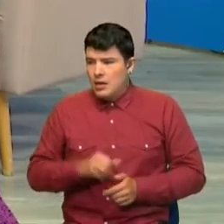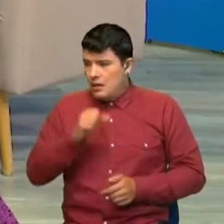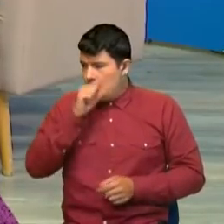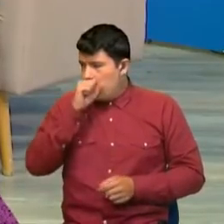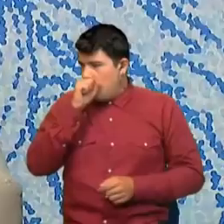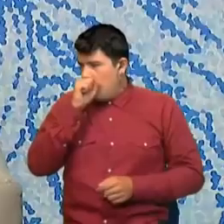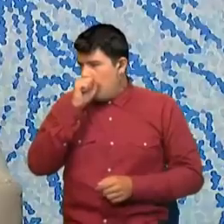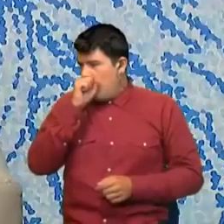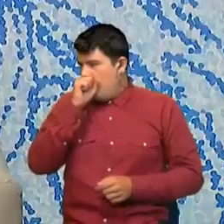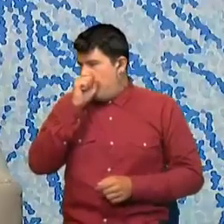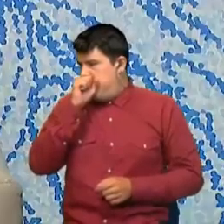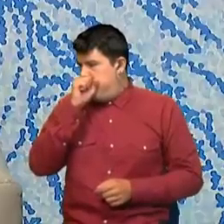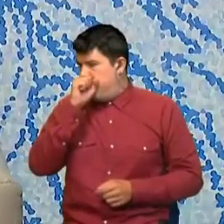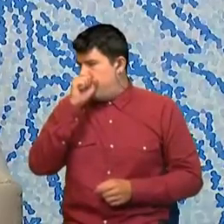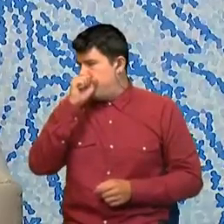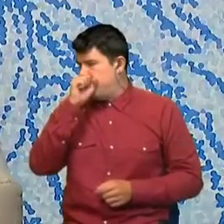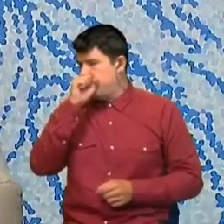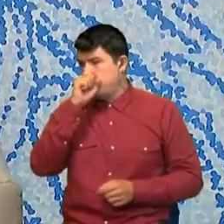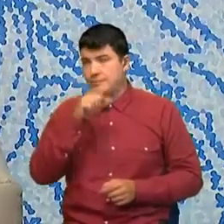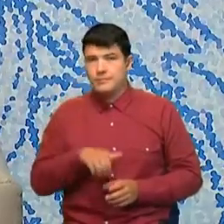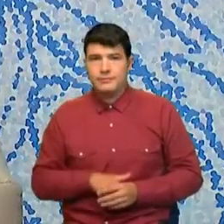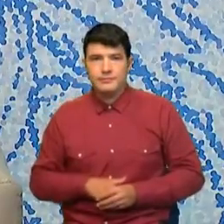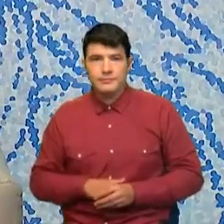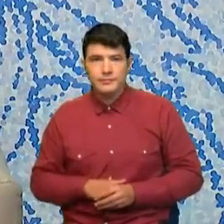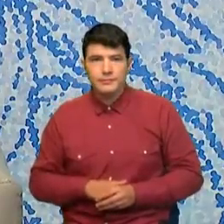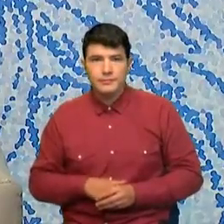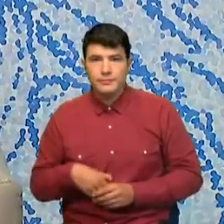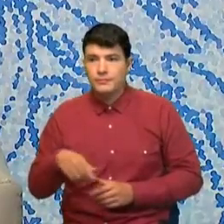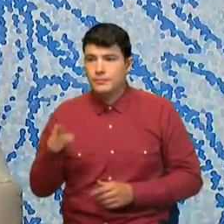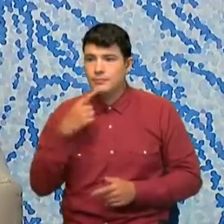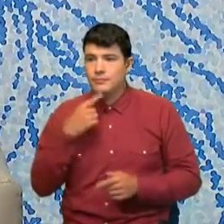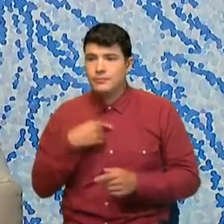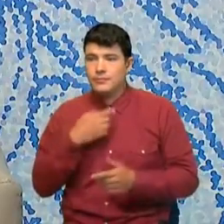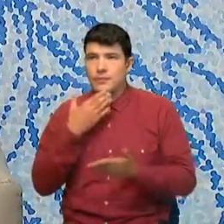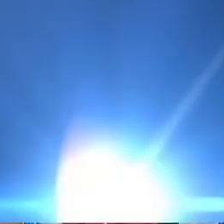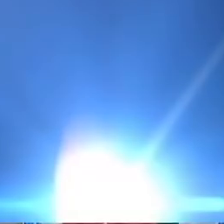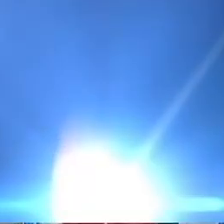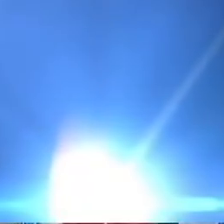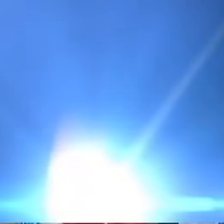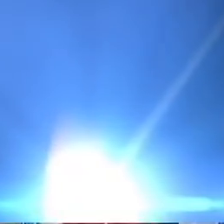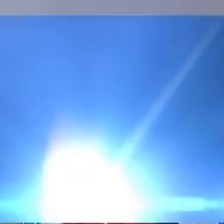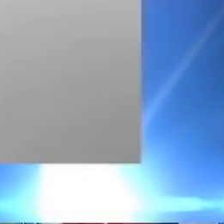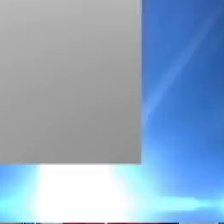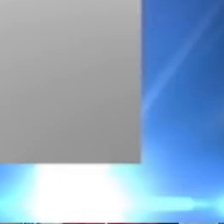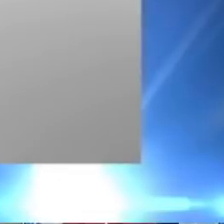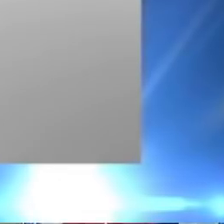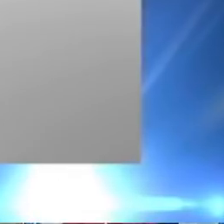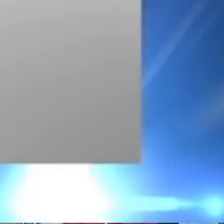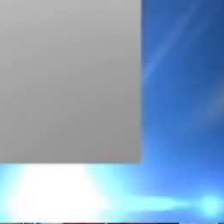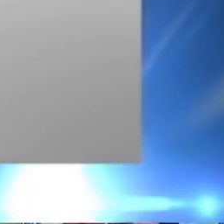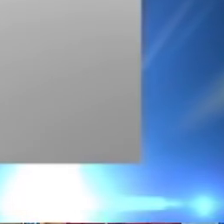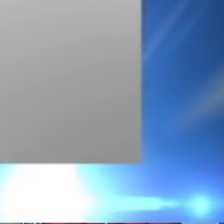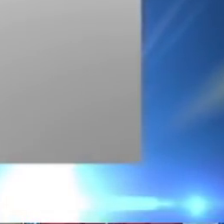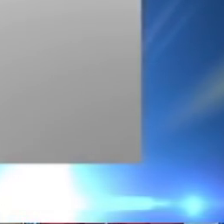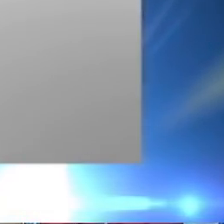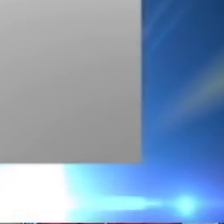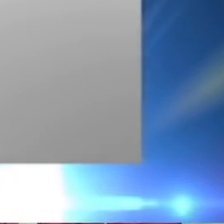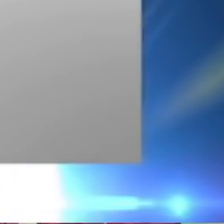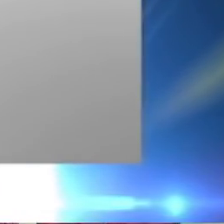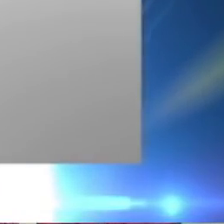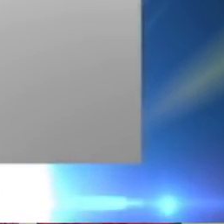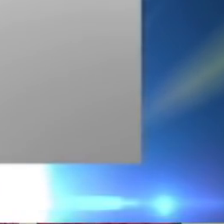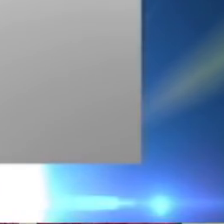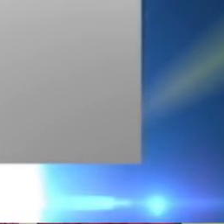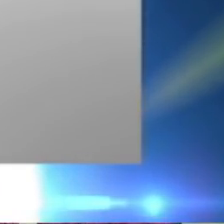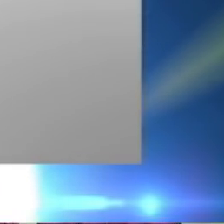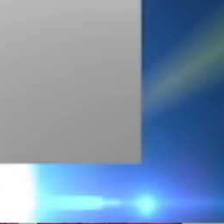sucesión. Bueno, Doc, tenemos otro mensaje. Buenas tardes, yo quiero preguntar, si mi papá me dejó una herencia, ¿tengo que compartirla